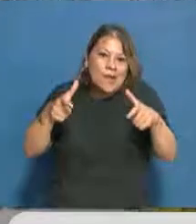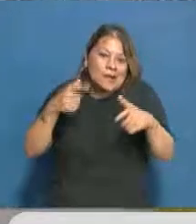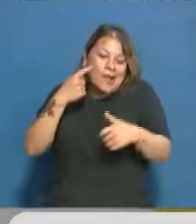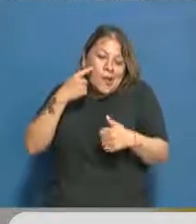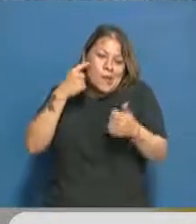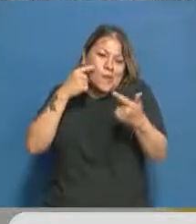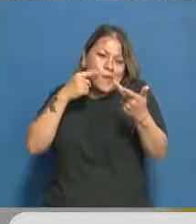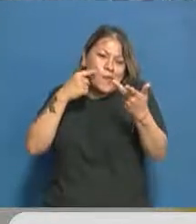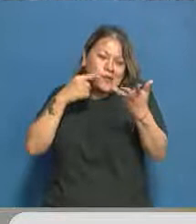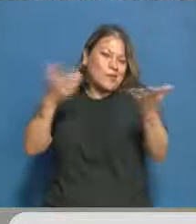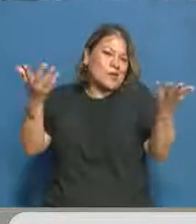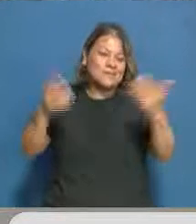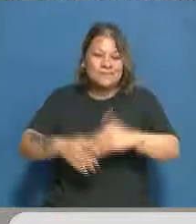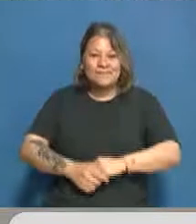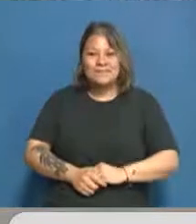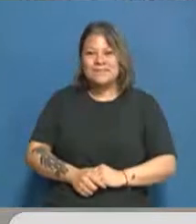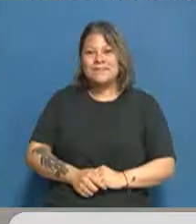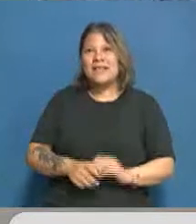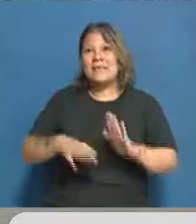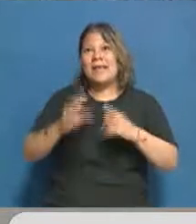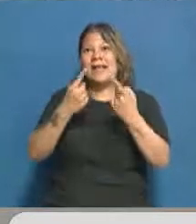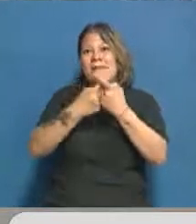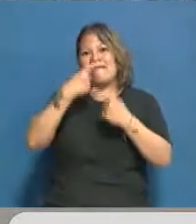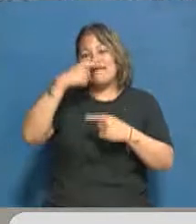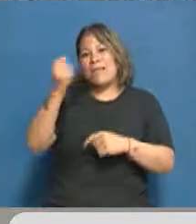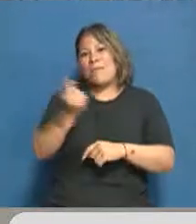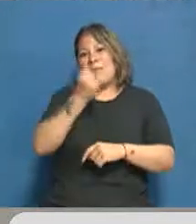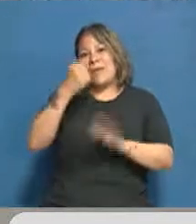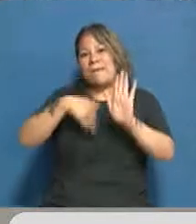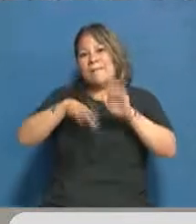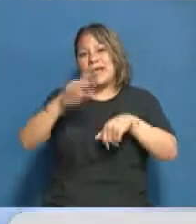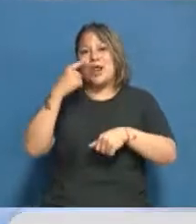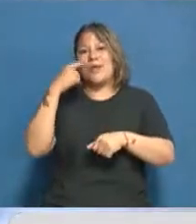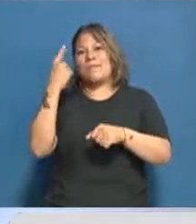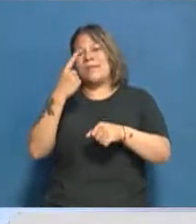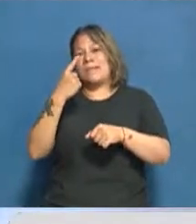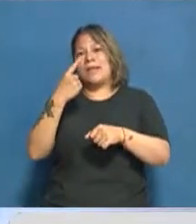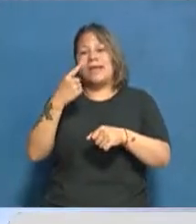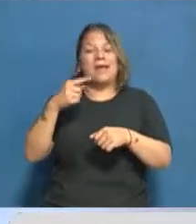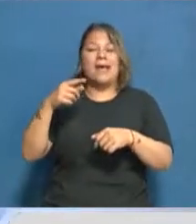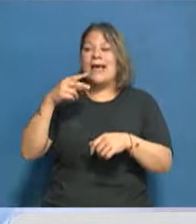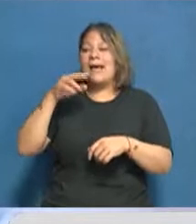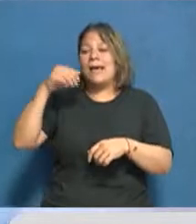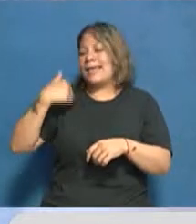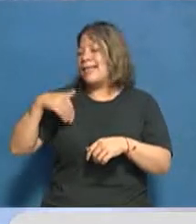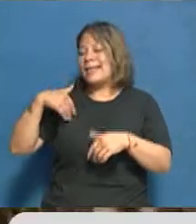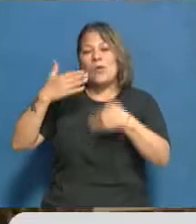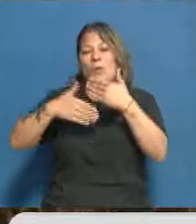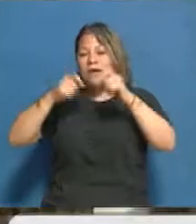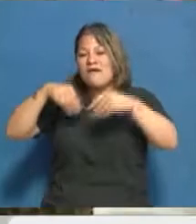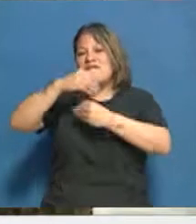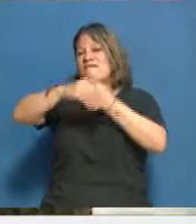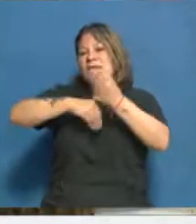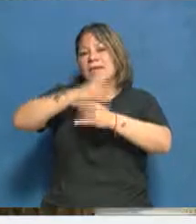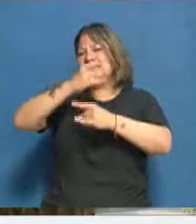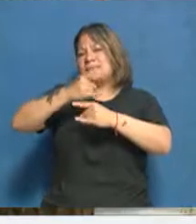convertir en todos los partidos y sobre todo en la final que es tan importante y los primeros goles y jugarlo en casa con toda la mi